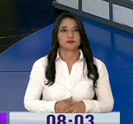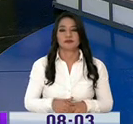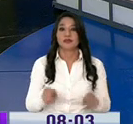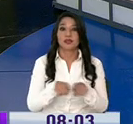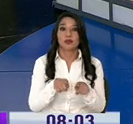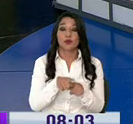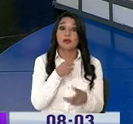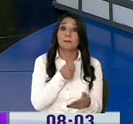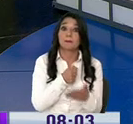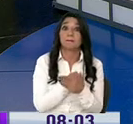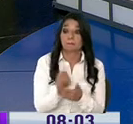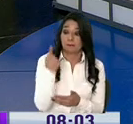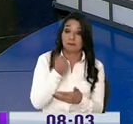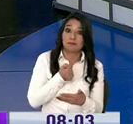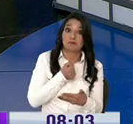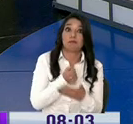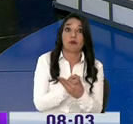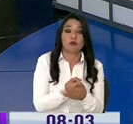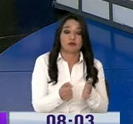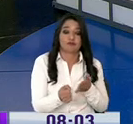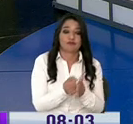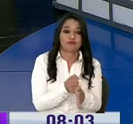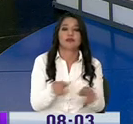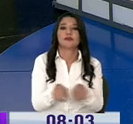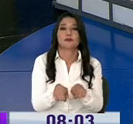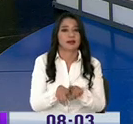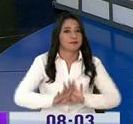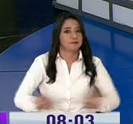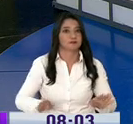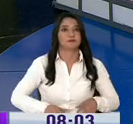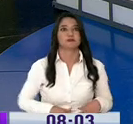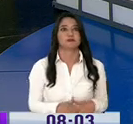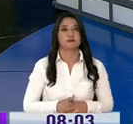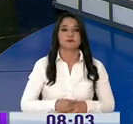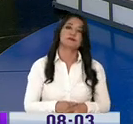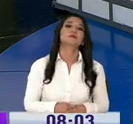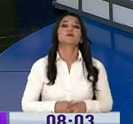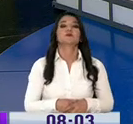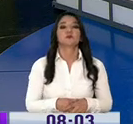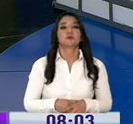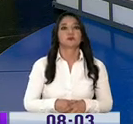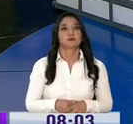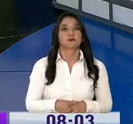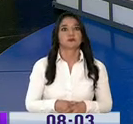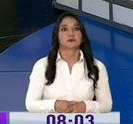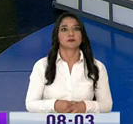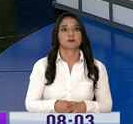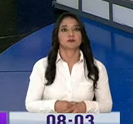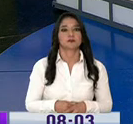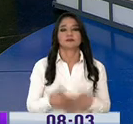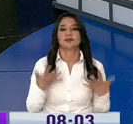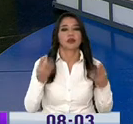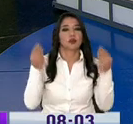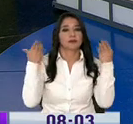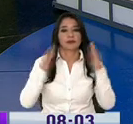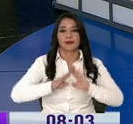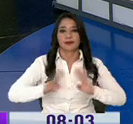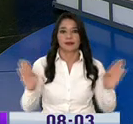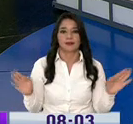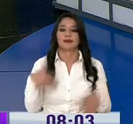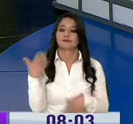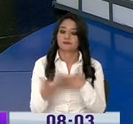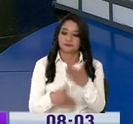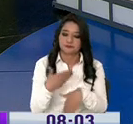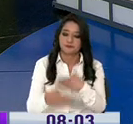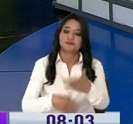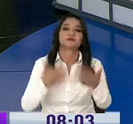cuando le pasaron... Track. Sí, bueno, por ahí, pero bueno, eso es. El mal rato solo es de ese rato y de ahí